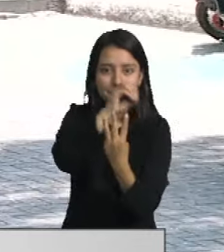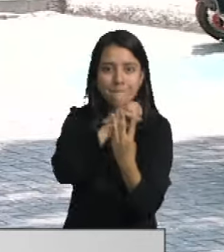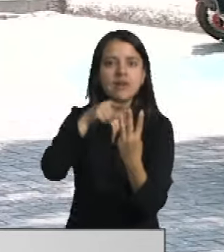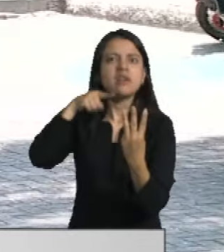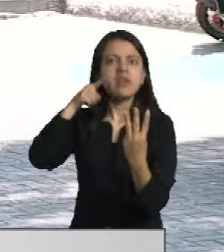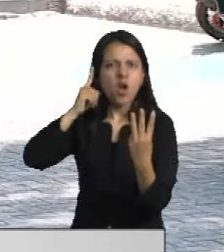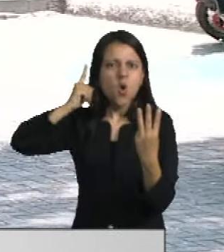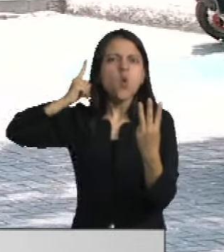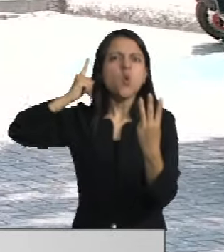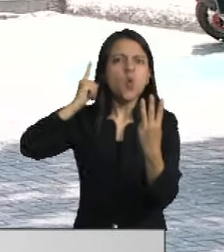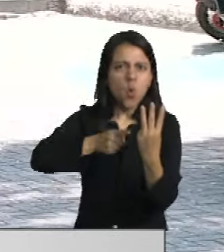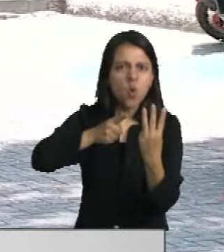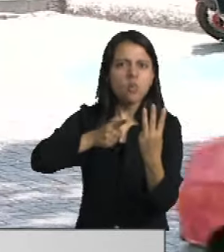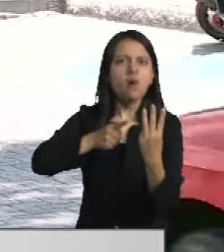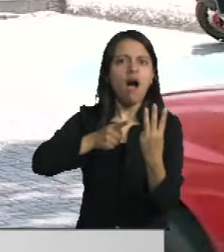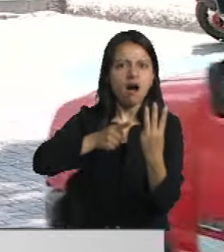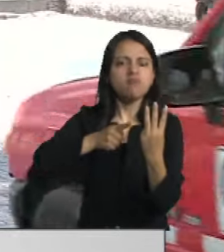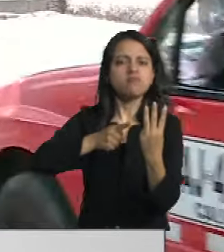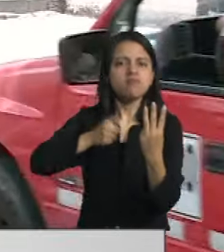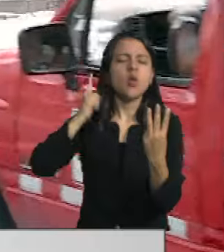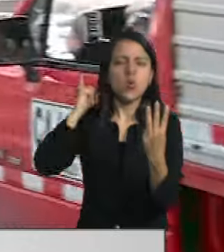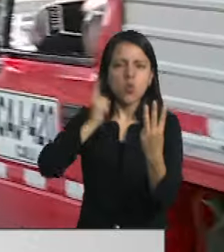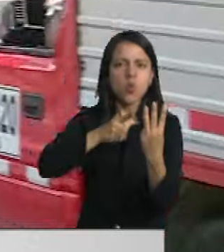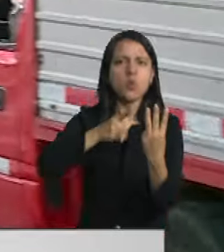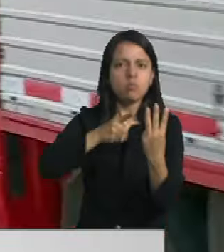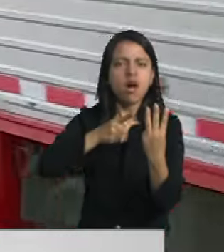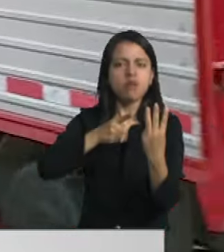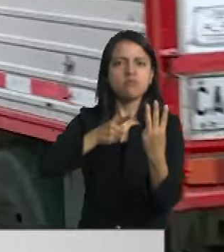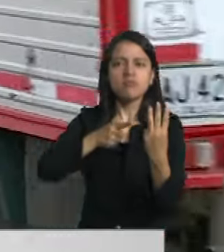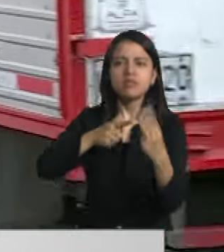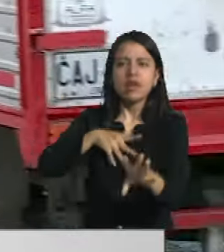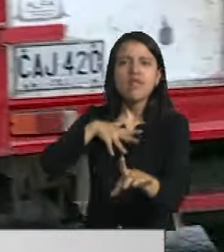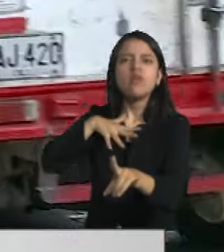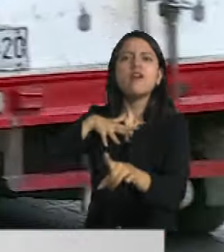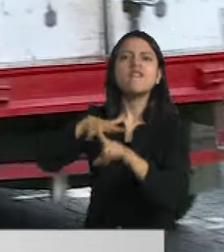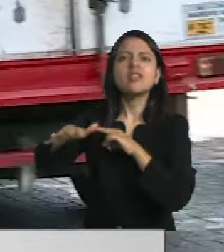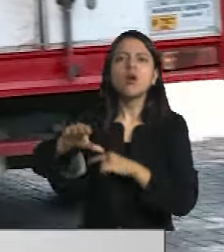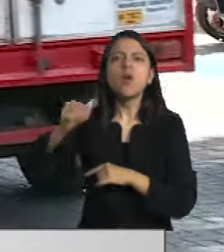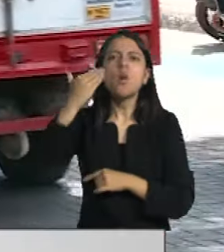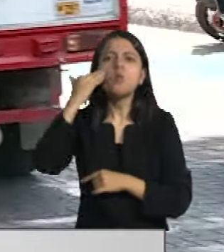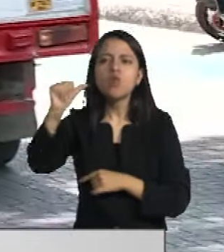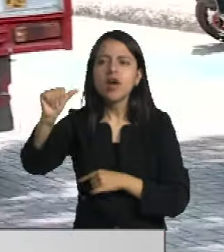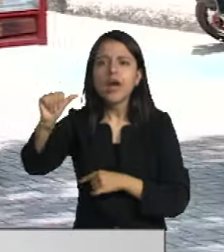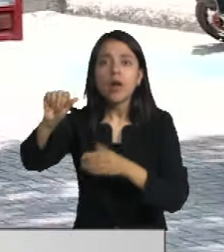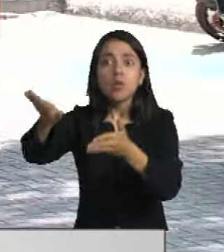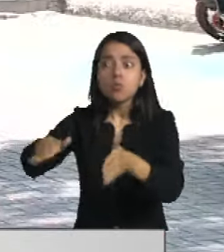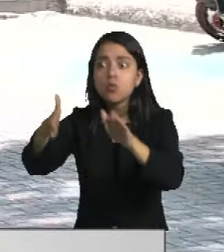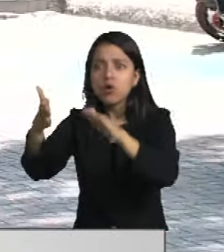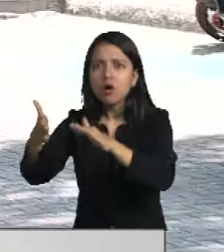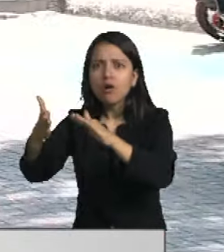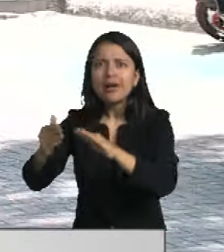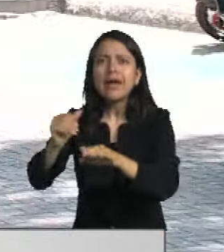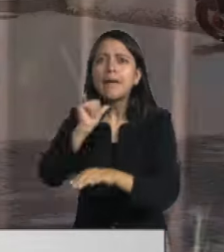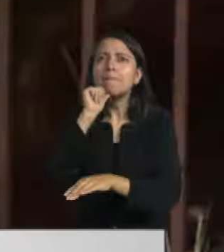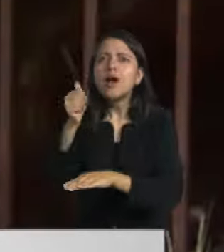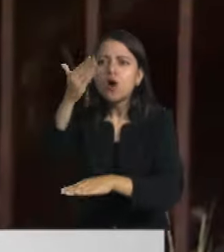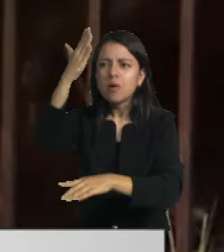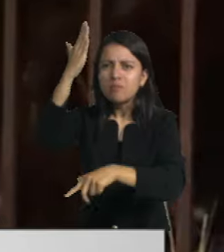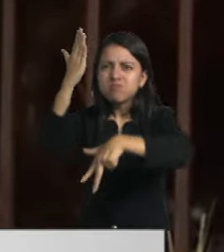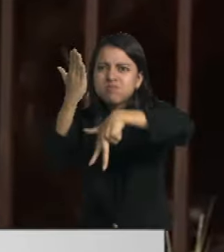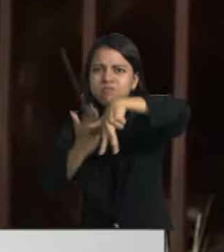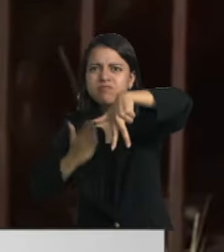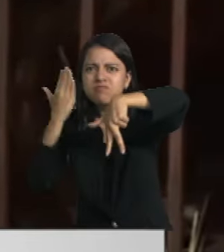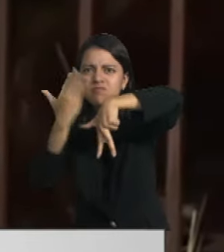el pasado mes de agosto, cuyo cuerpo desmembrado fue abandonado cerca de un canal de aguas residuales en el oriente de Cali.